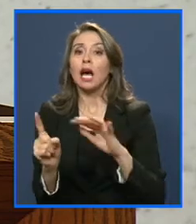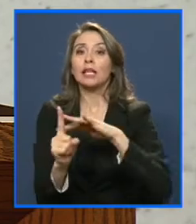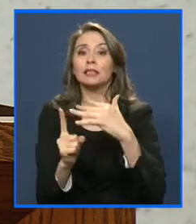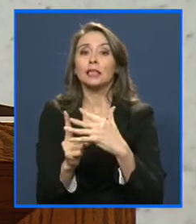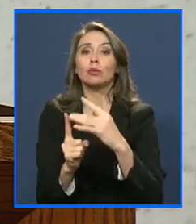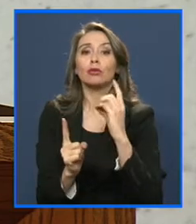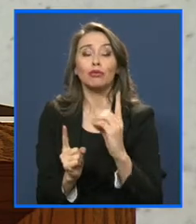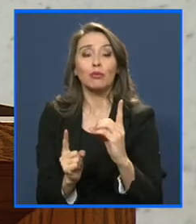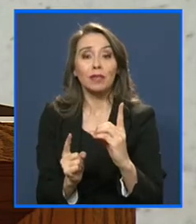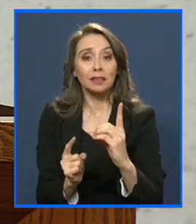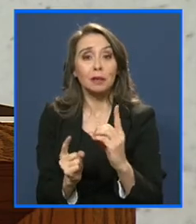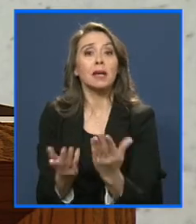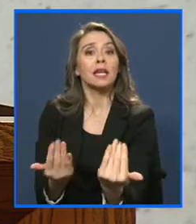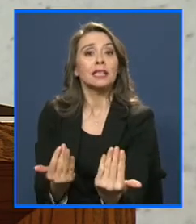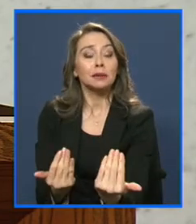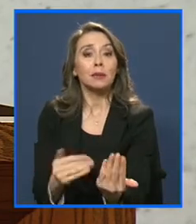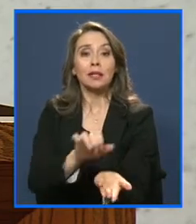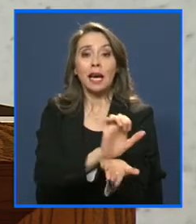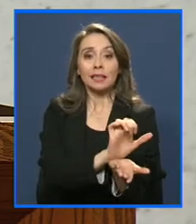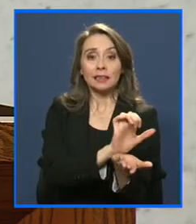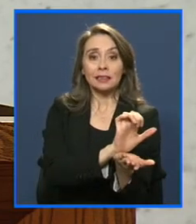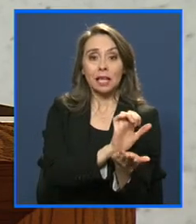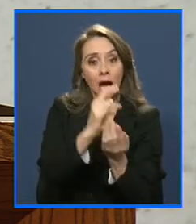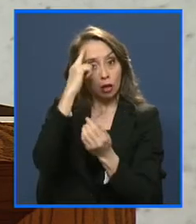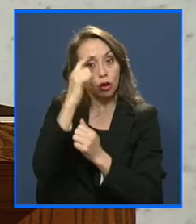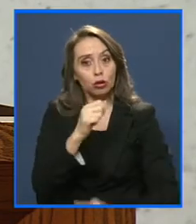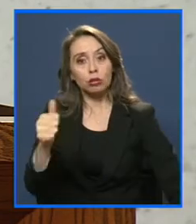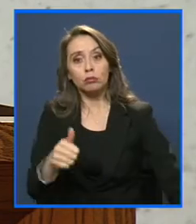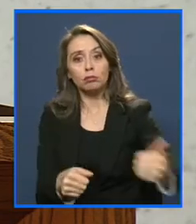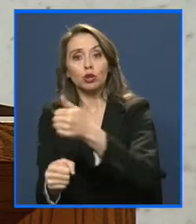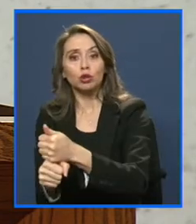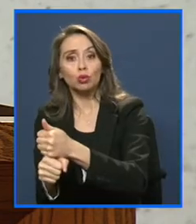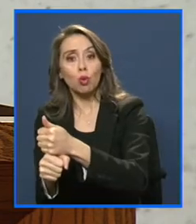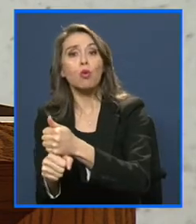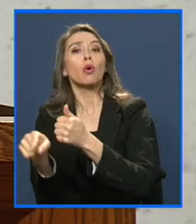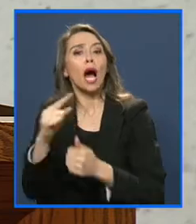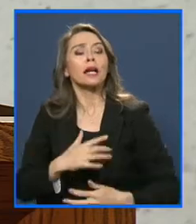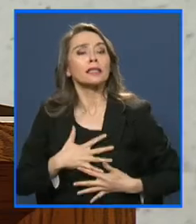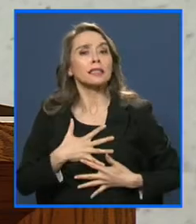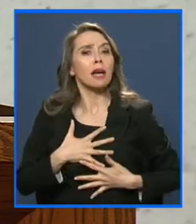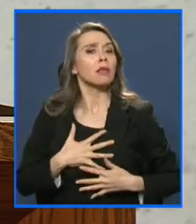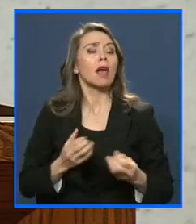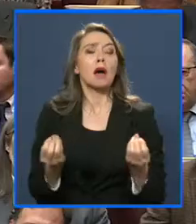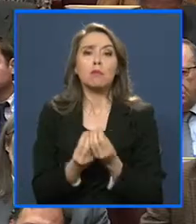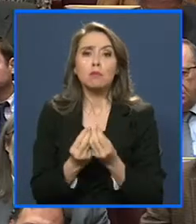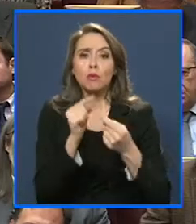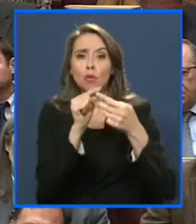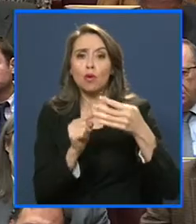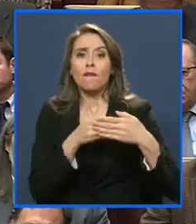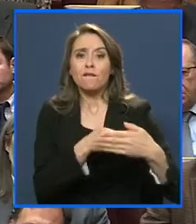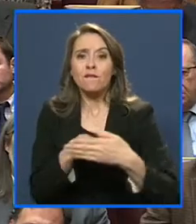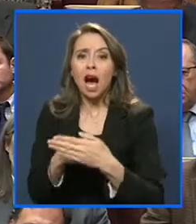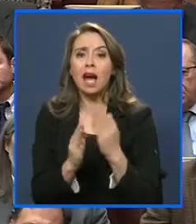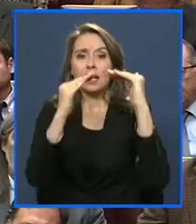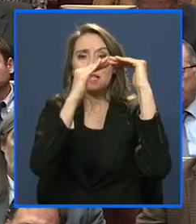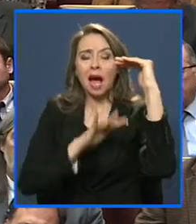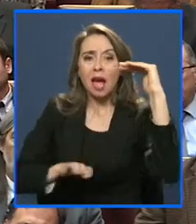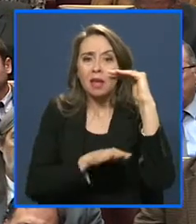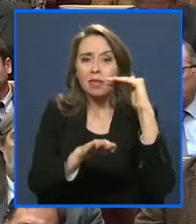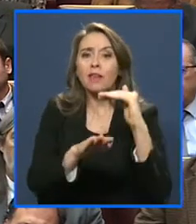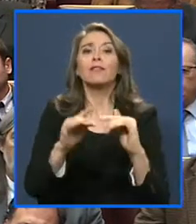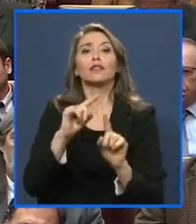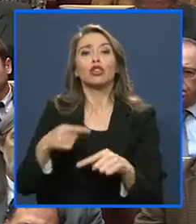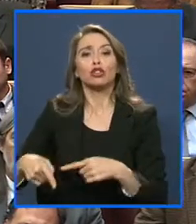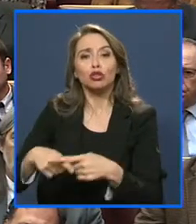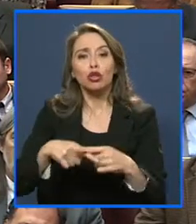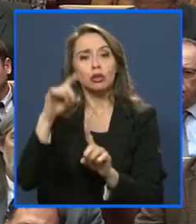discapacidad que esperan que el estado se ponga en su lugar y sienta las innumerables barreras arquitectónicas económicas sociales culturales